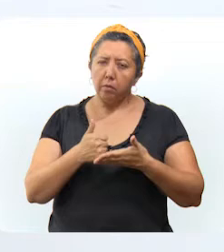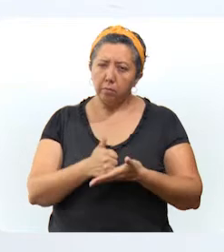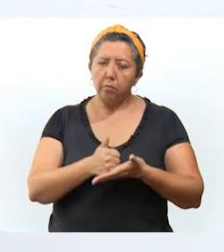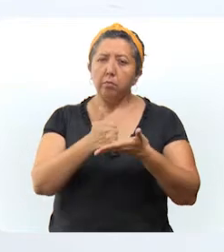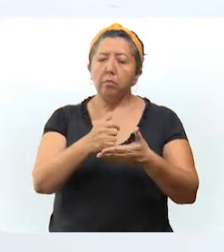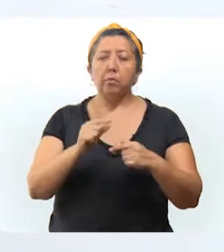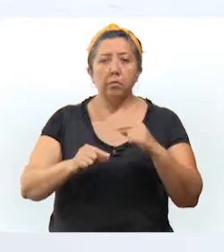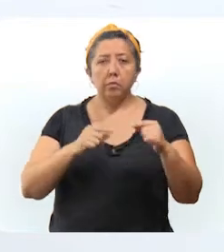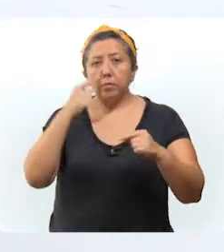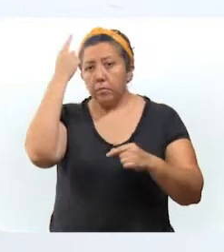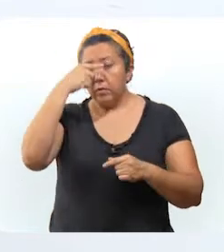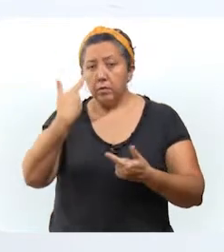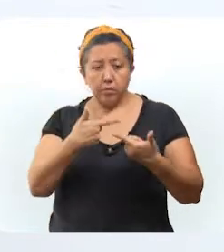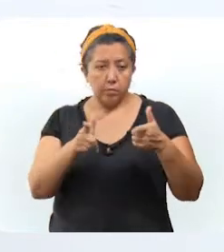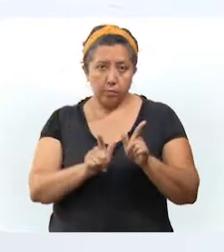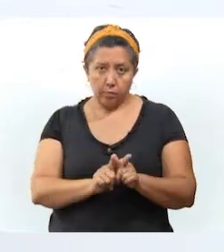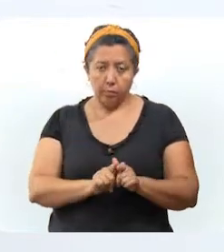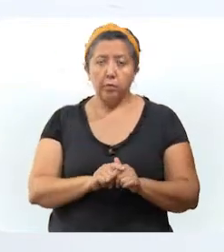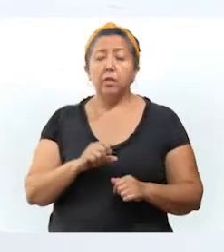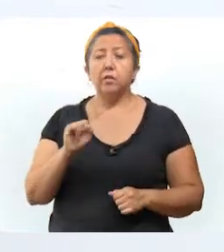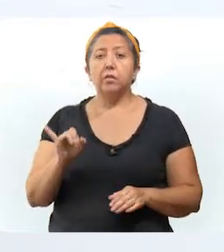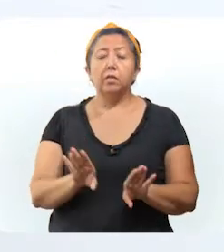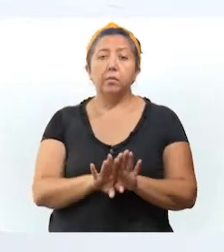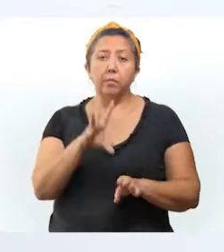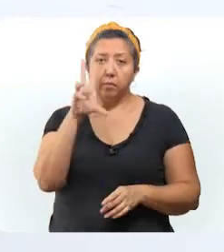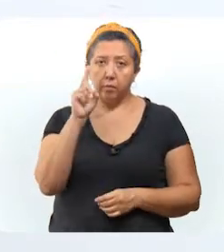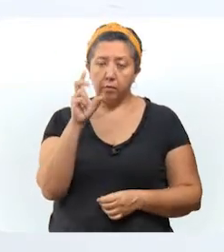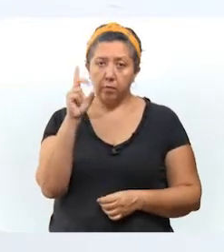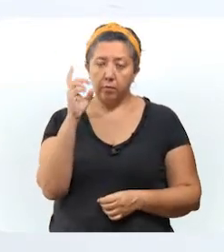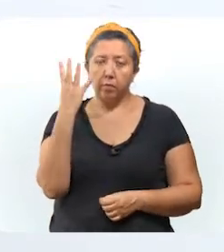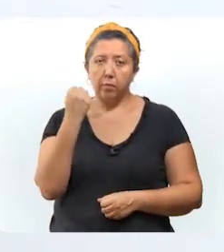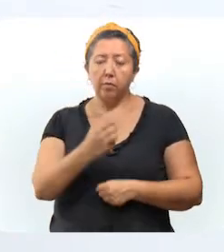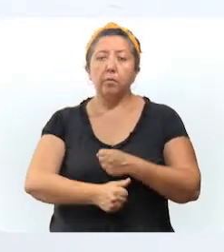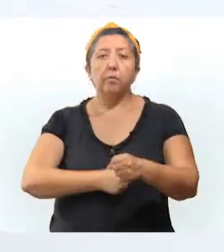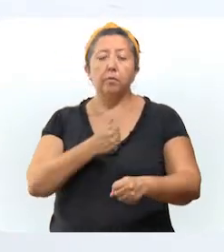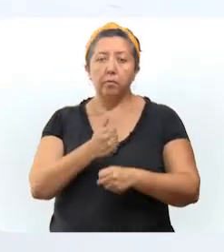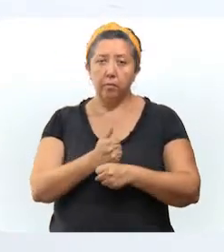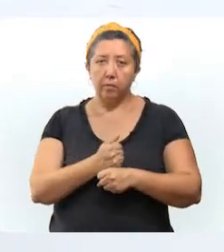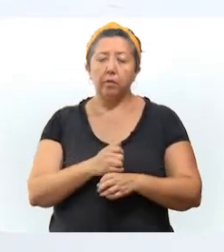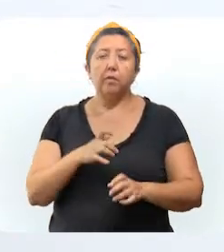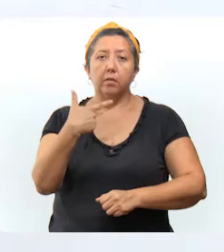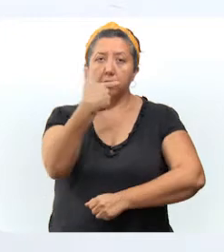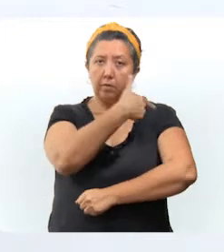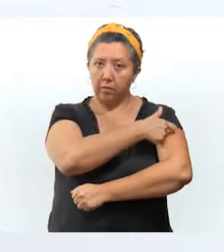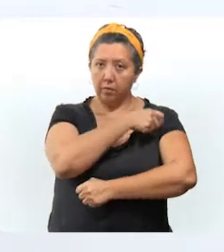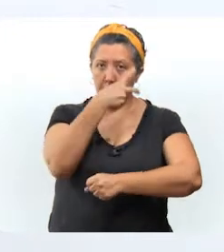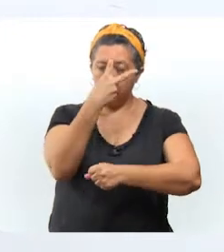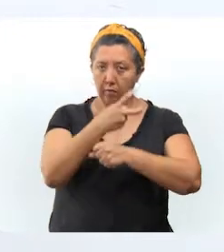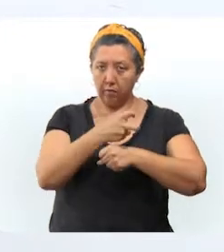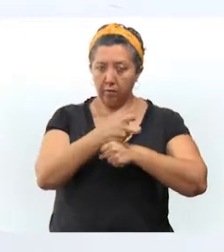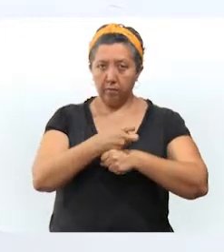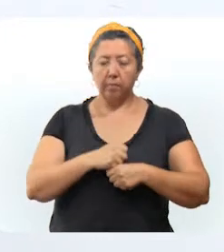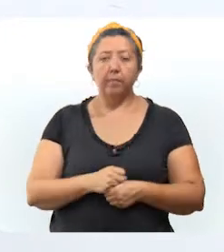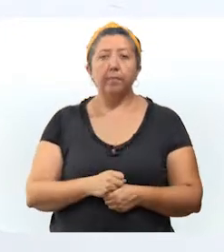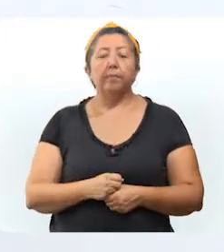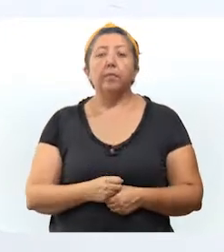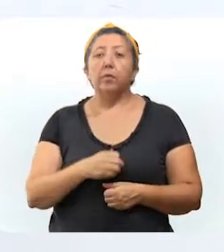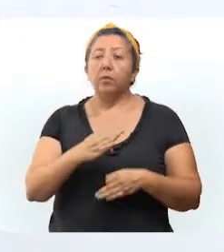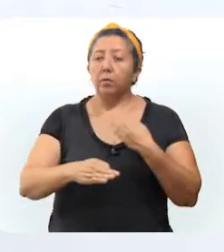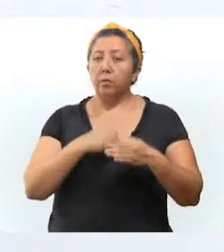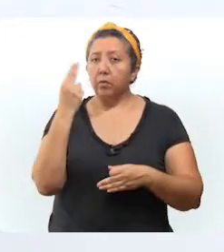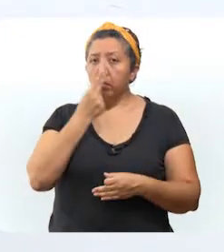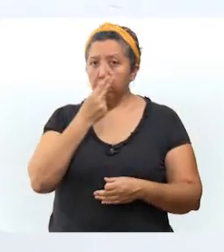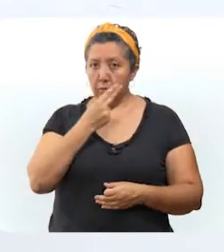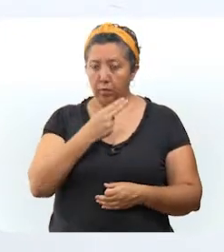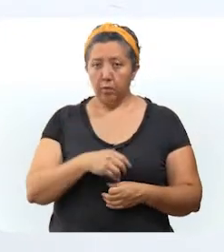unas semanas para que este grupo de edad, así como el de 30 a 39 años al que se está aplicando la segunda dosis, generen los